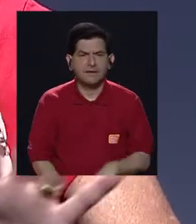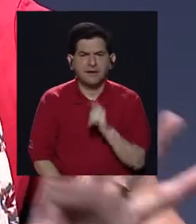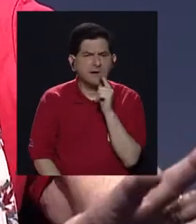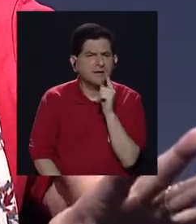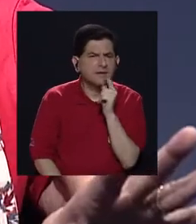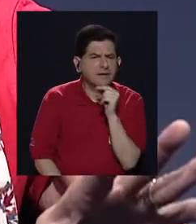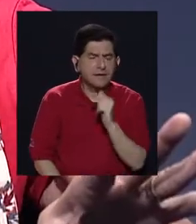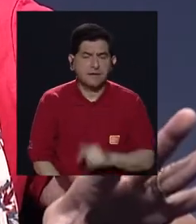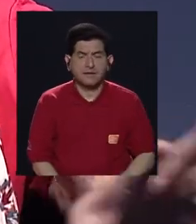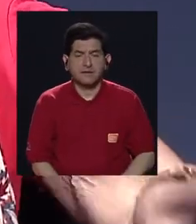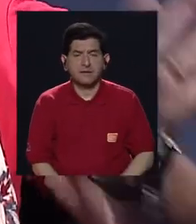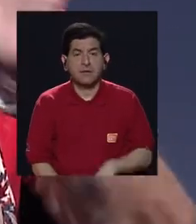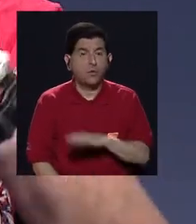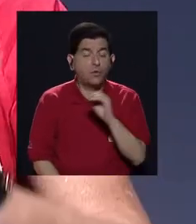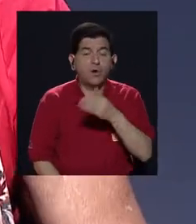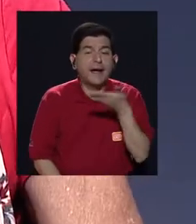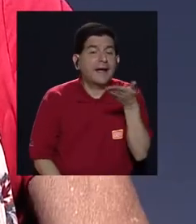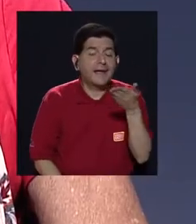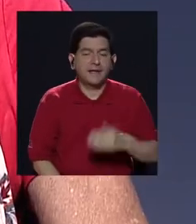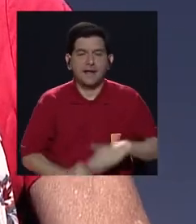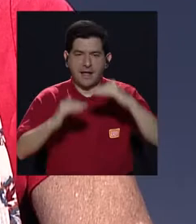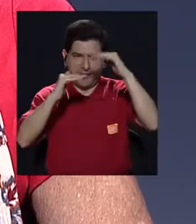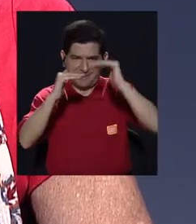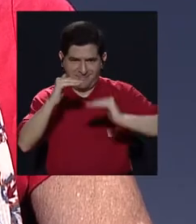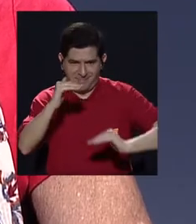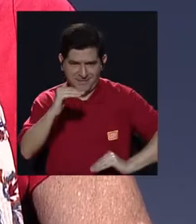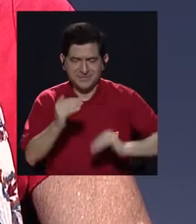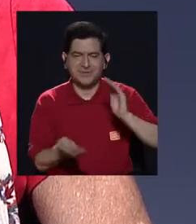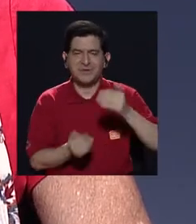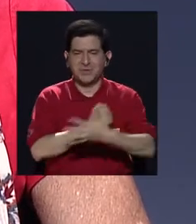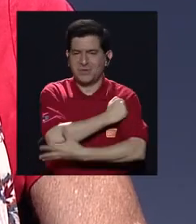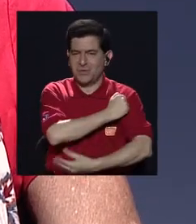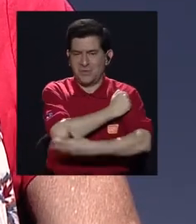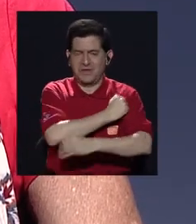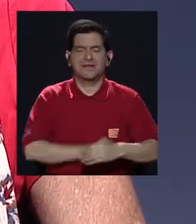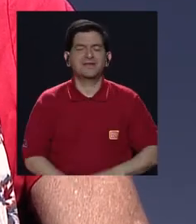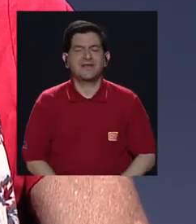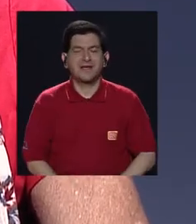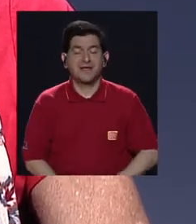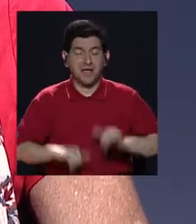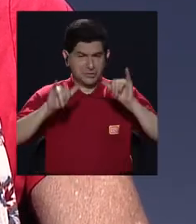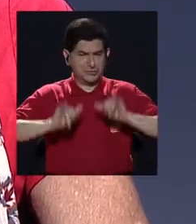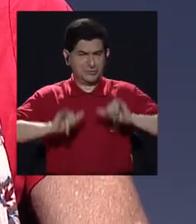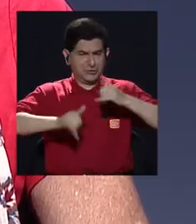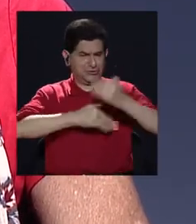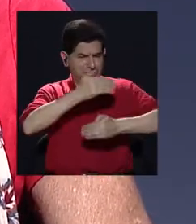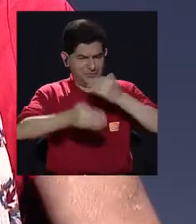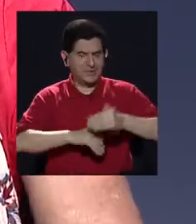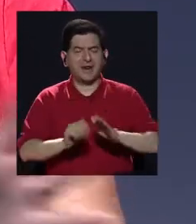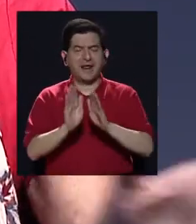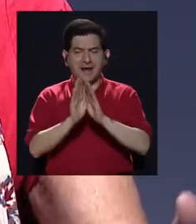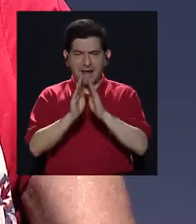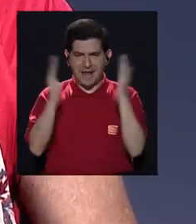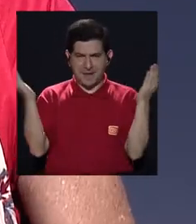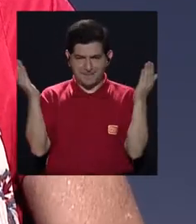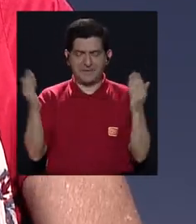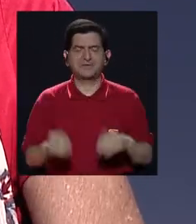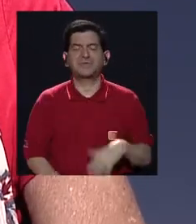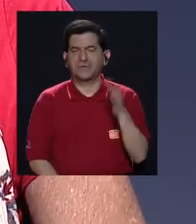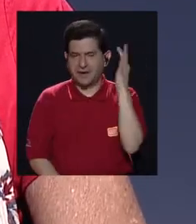a bajar la pobreza por ejemplo entonces la sostenibilidad sin lugar a dudas abrió el